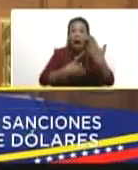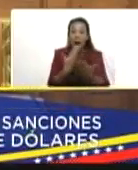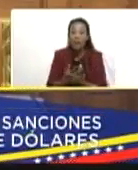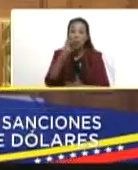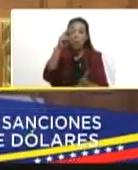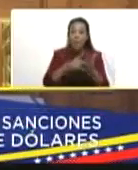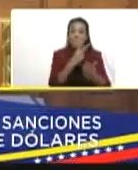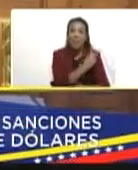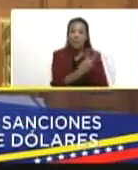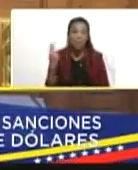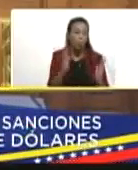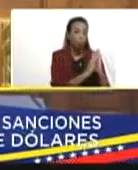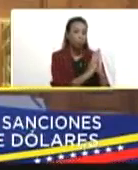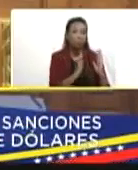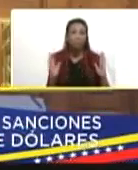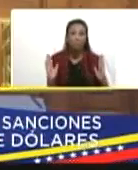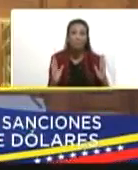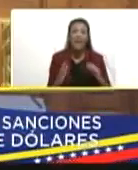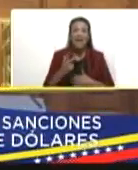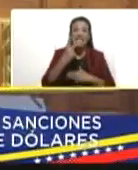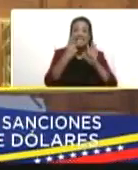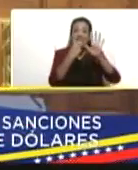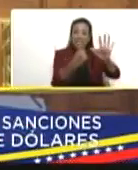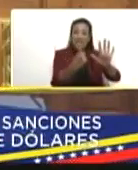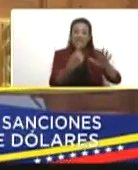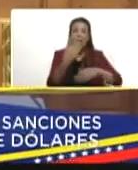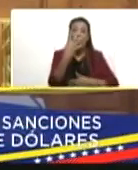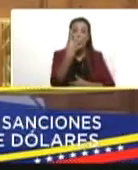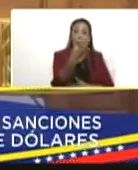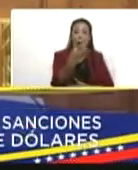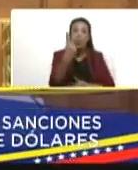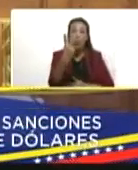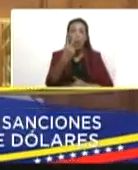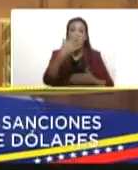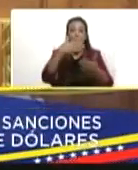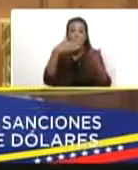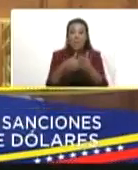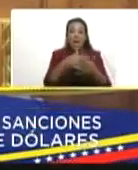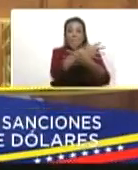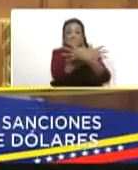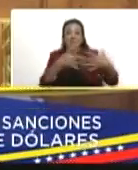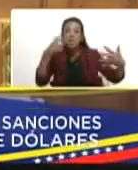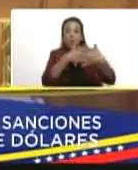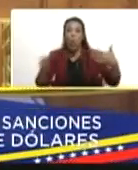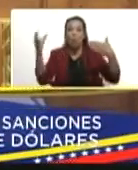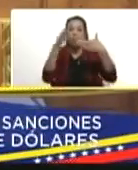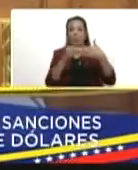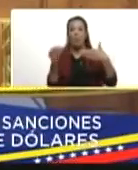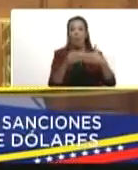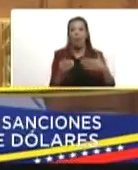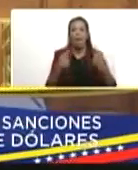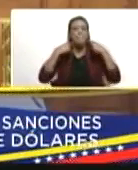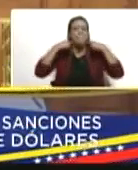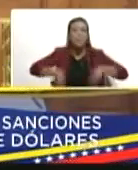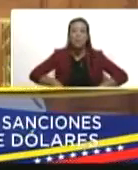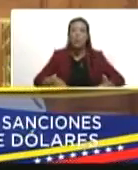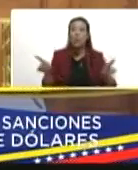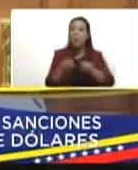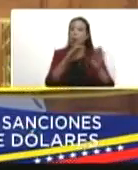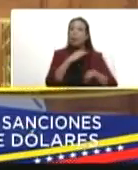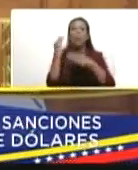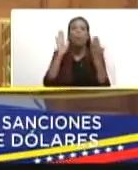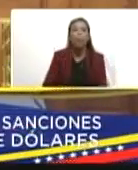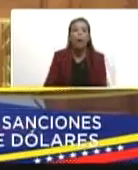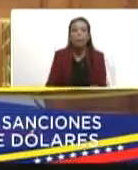2022 fueron 64 millones de dólares un genocidio